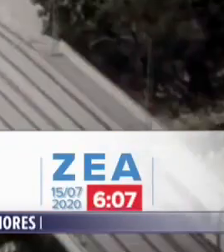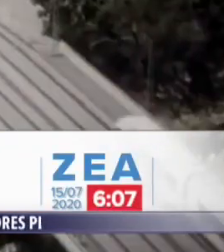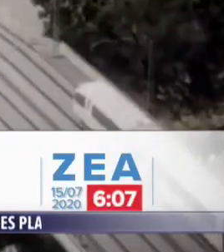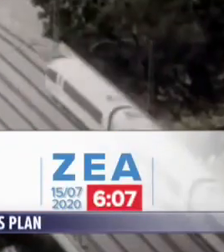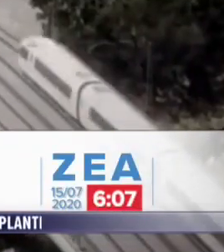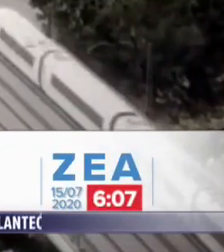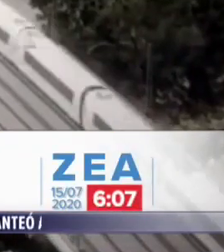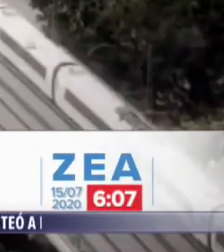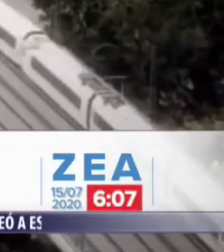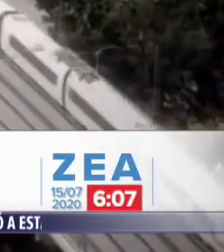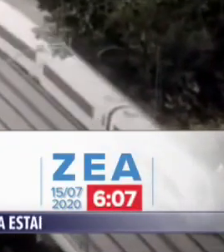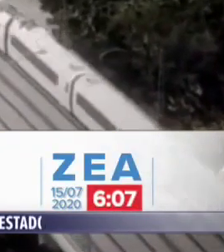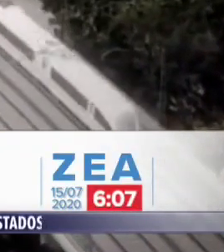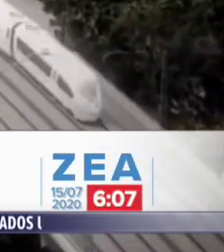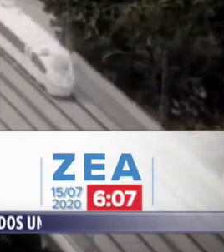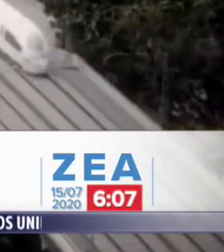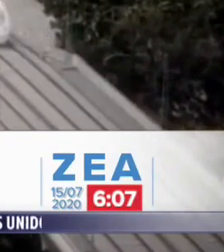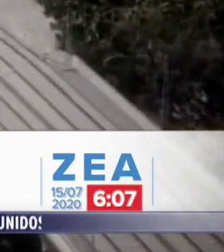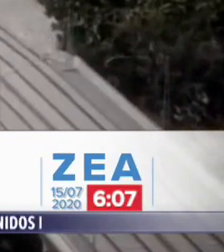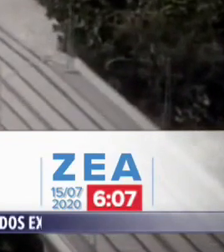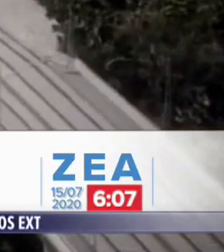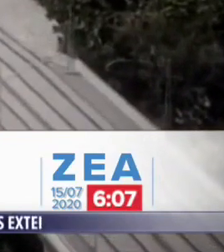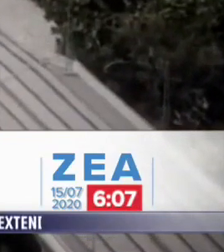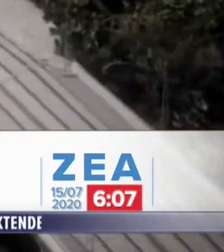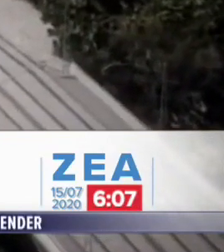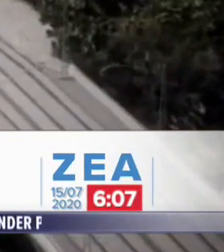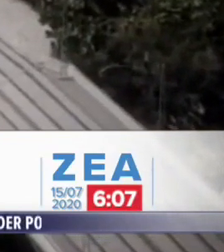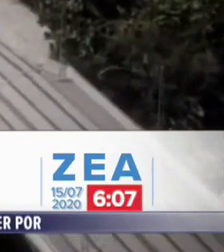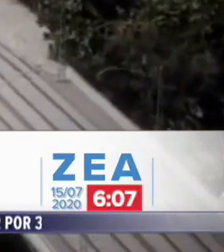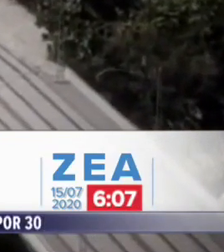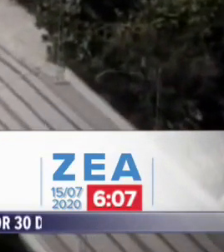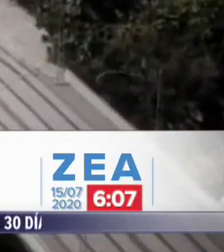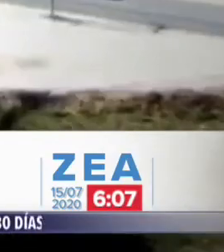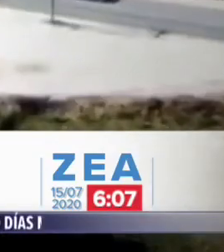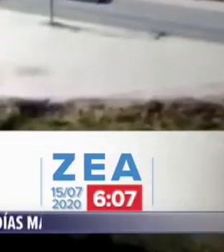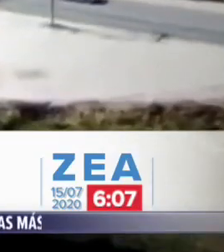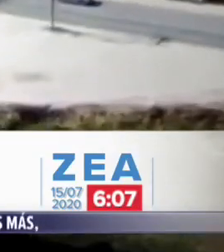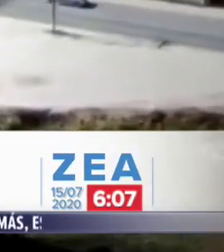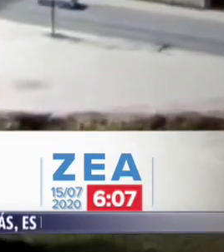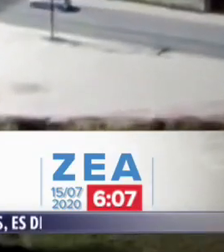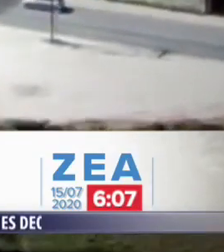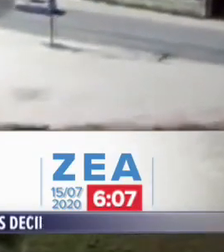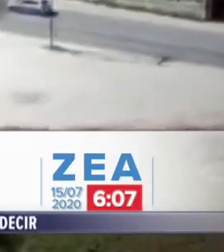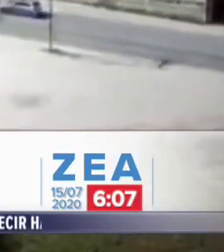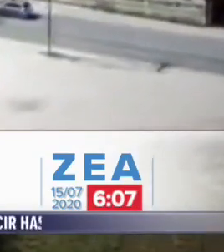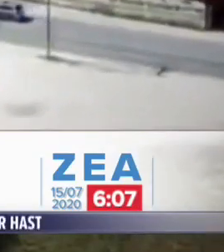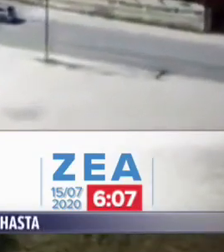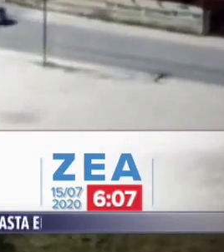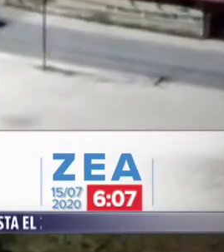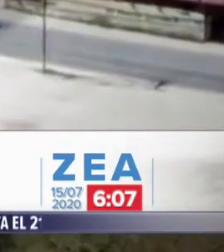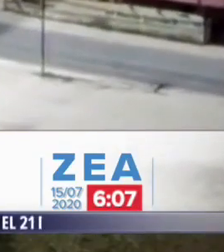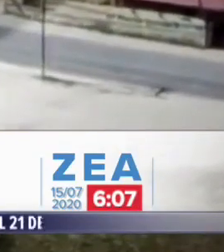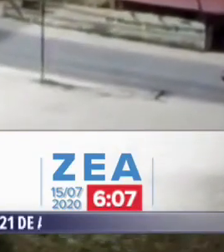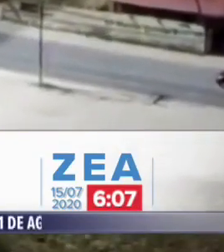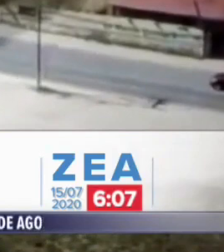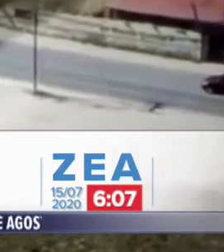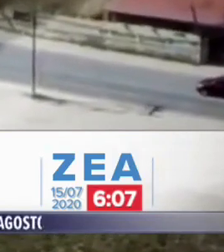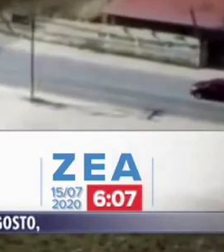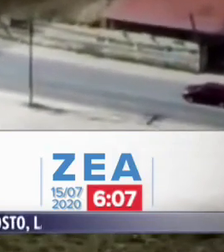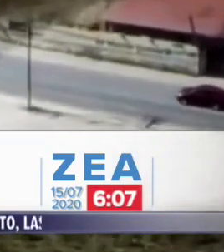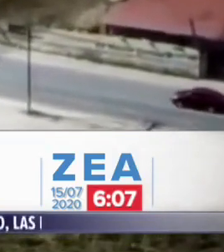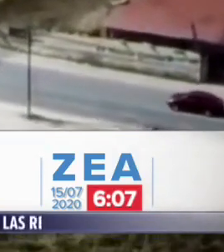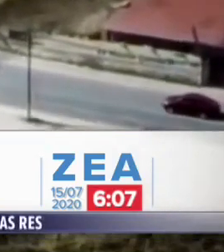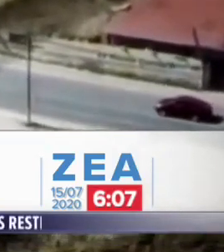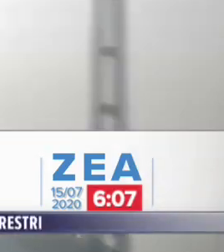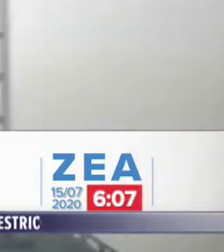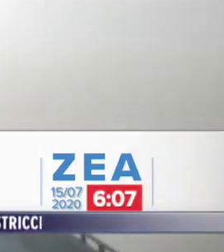además también de analizar la construcción de un ferrocarril entre Guadalajara y Aguascalientes ante el interés de los gobiernos de ambas entidades. La Secretaría de Comunicaciones